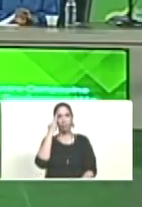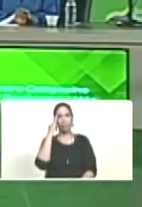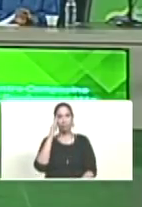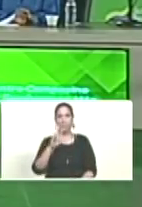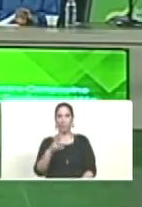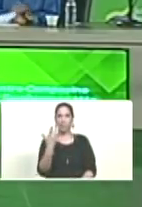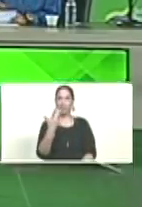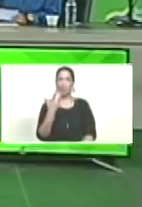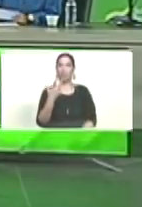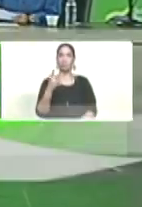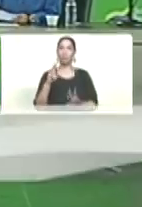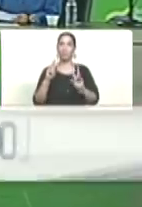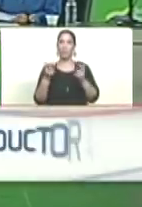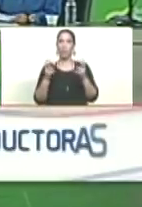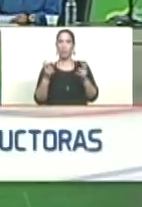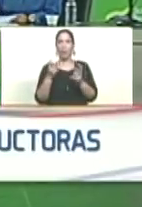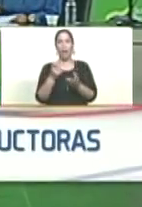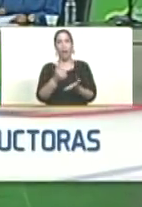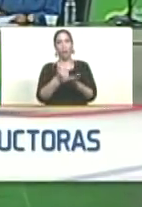Tercer tema que les pido ayuda.